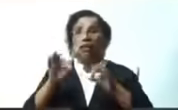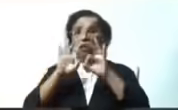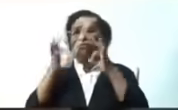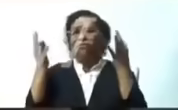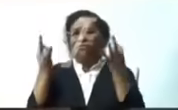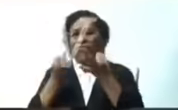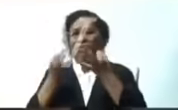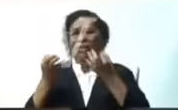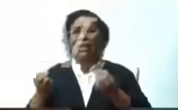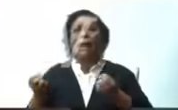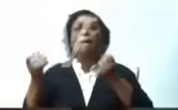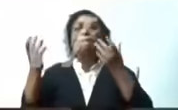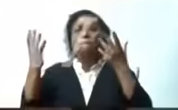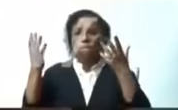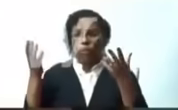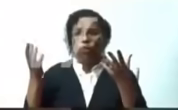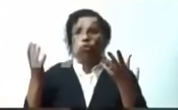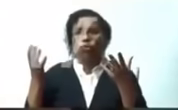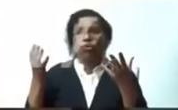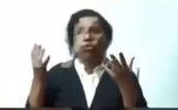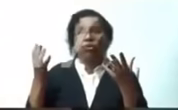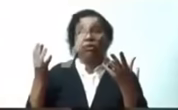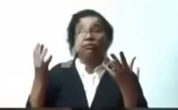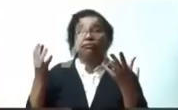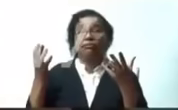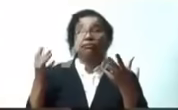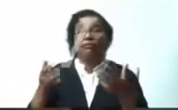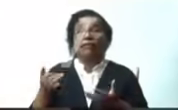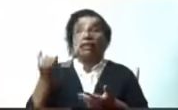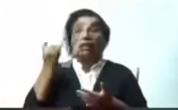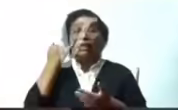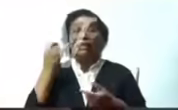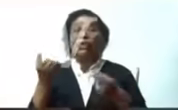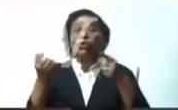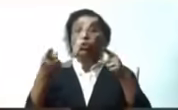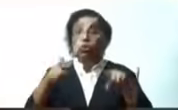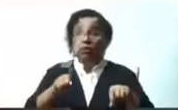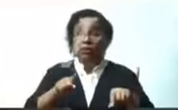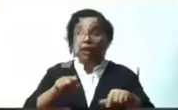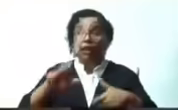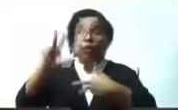que cuando se tornan los fenómenos naturales